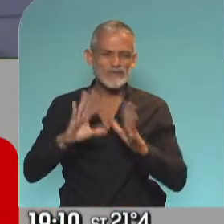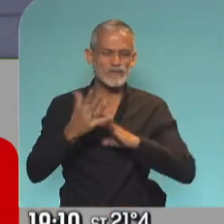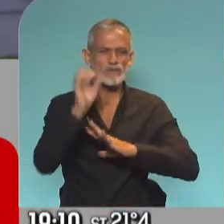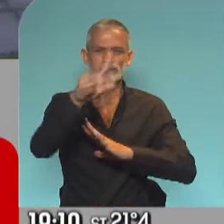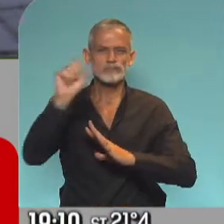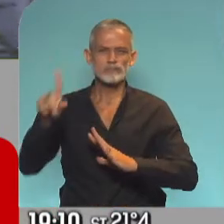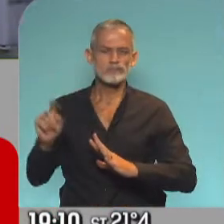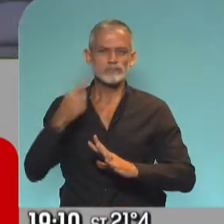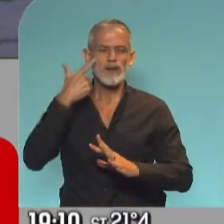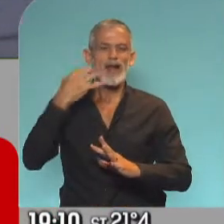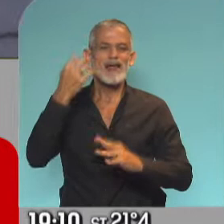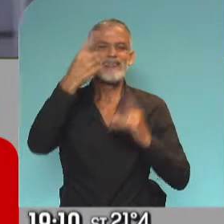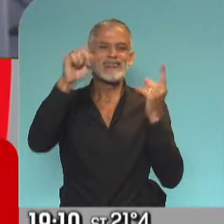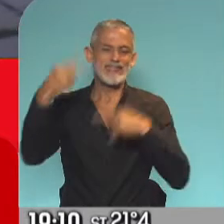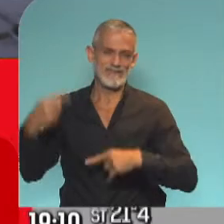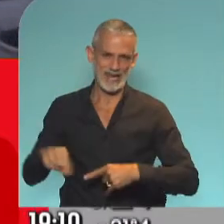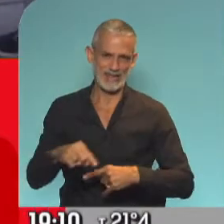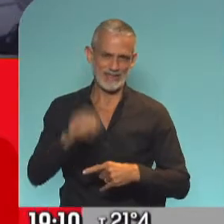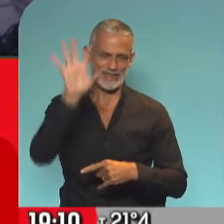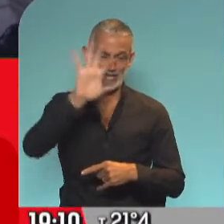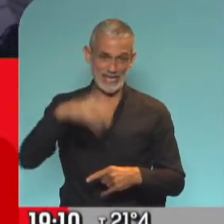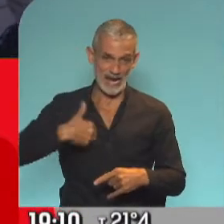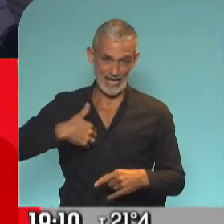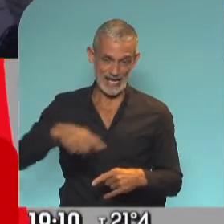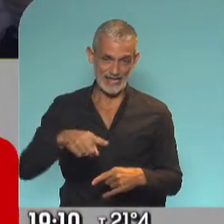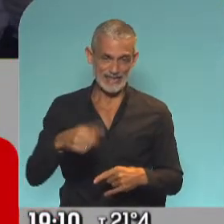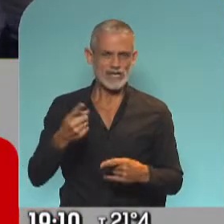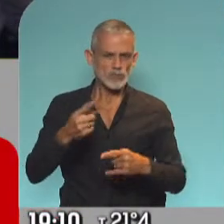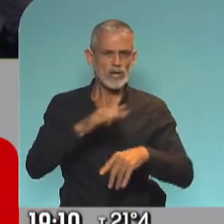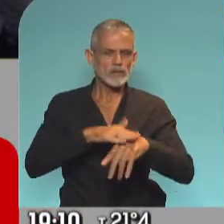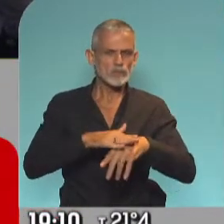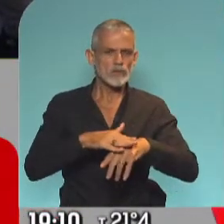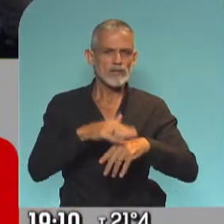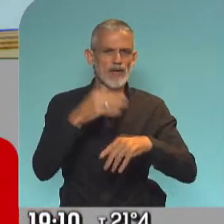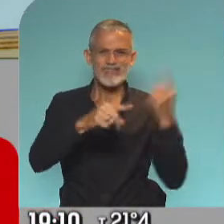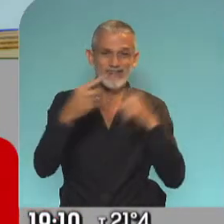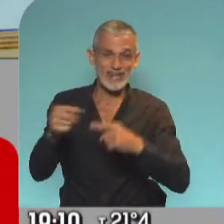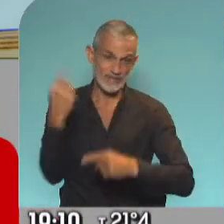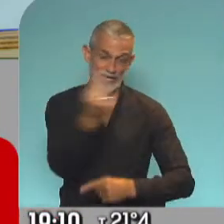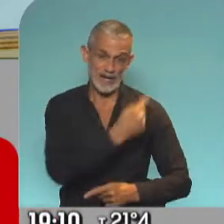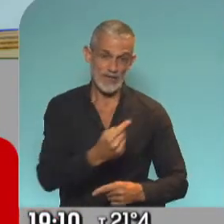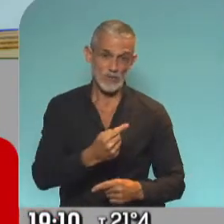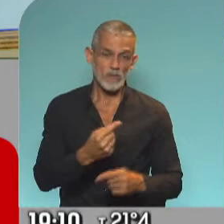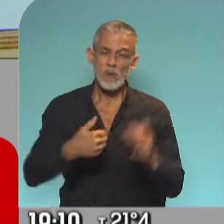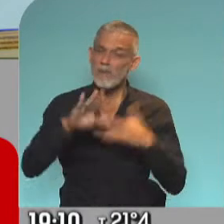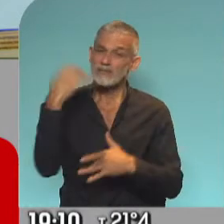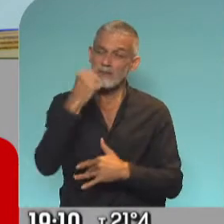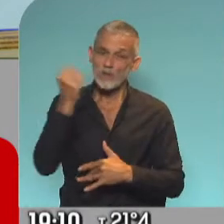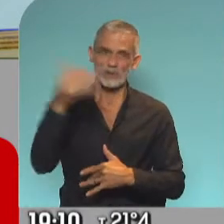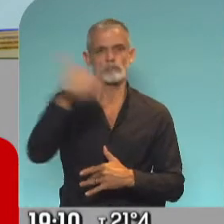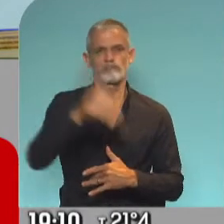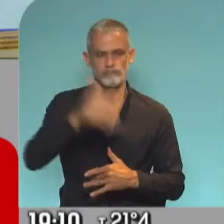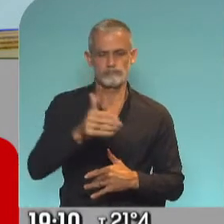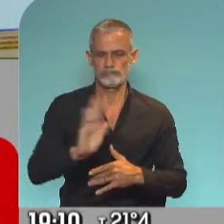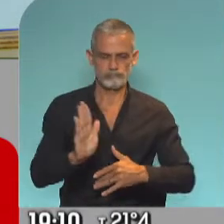¿no?, merecen distintos enfoques y responsabilidades, pero siempre priorizando la presencialidad. ¿No? El régimen